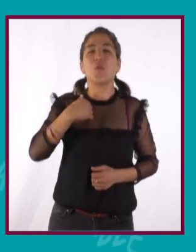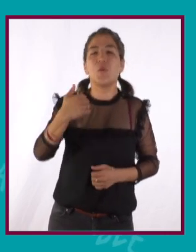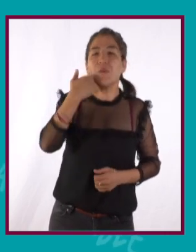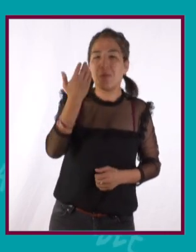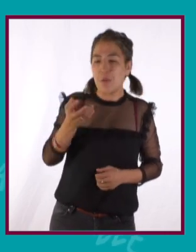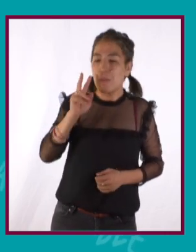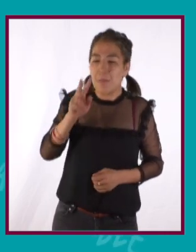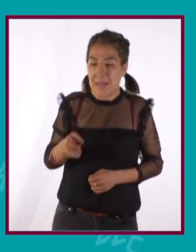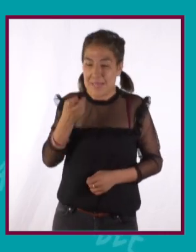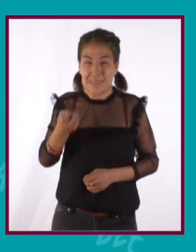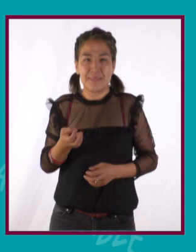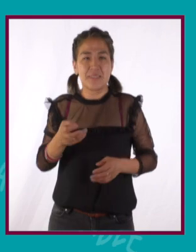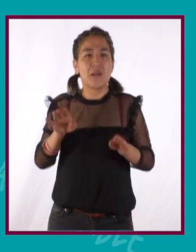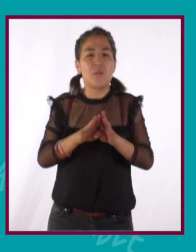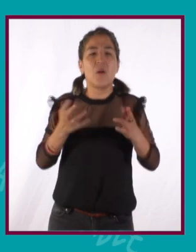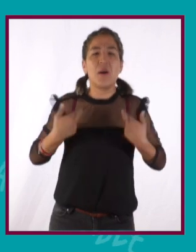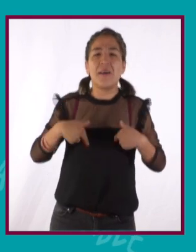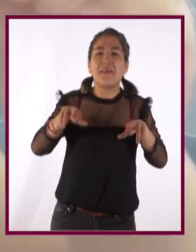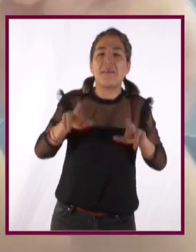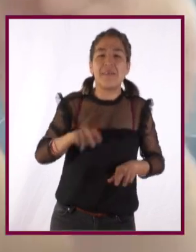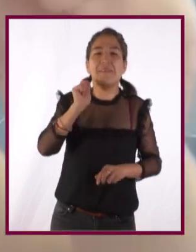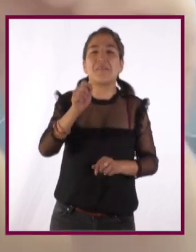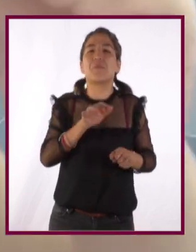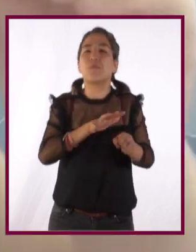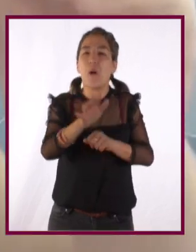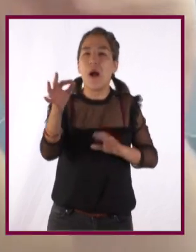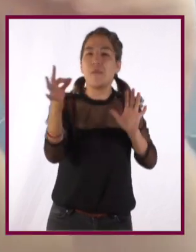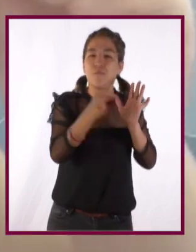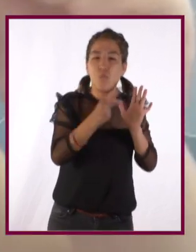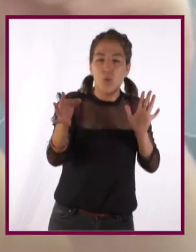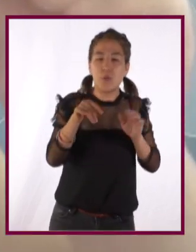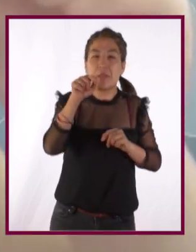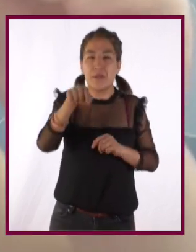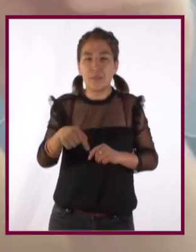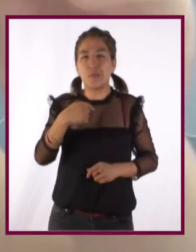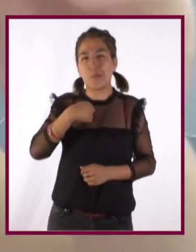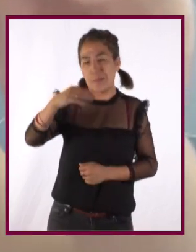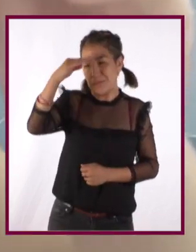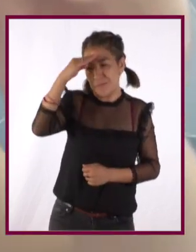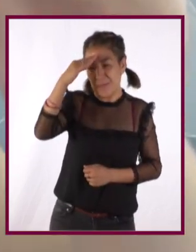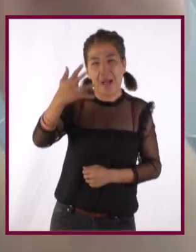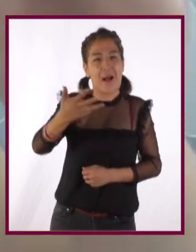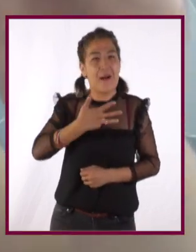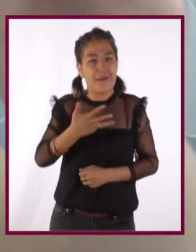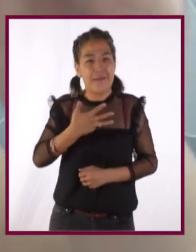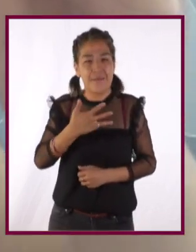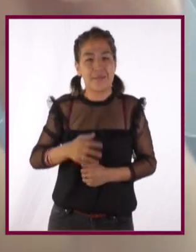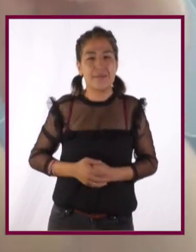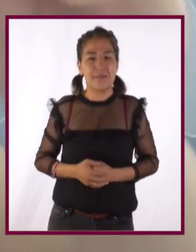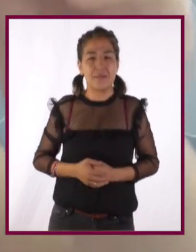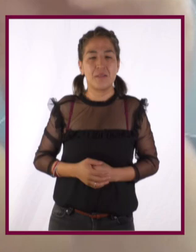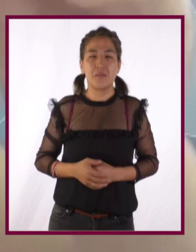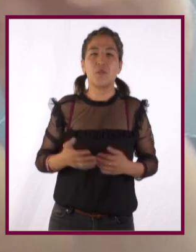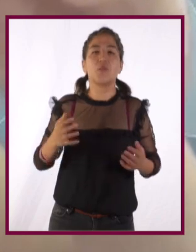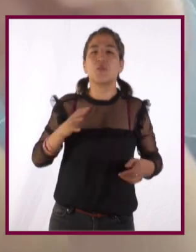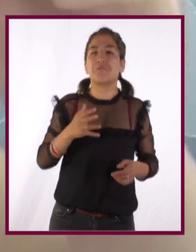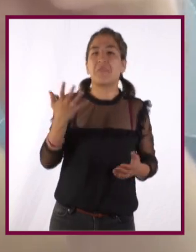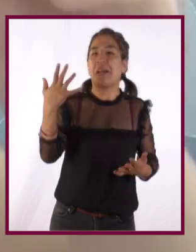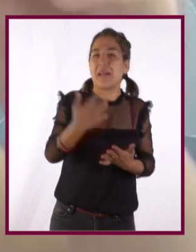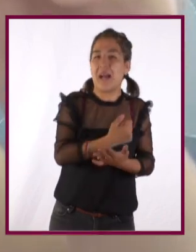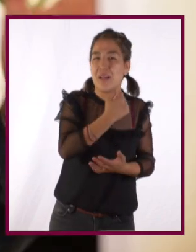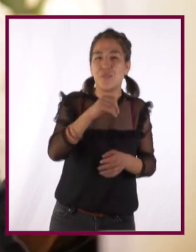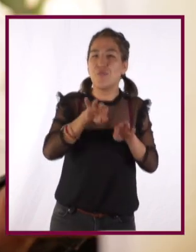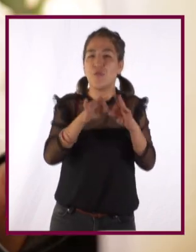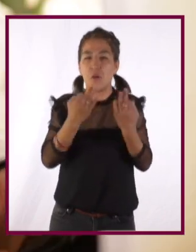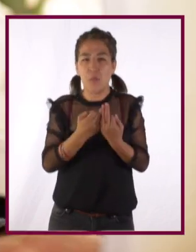me gustaría encontrar en esta representación pues los puntos en los cuales yo pueda tener pues una posición